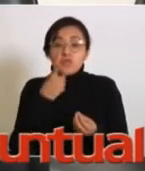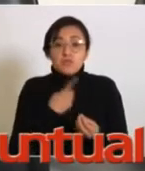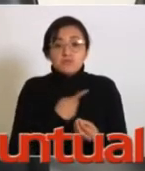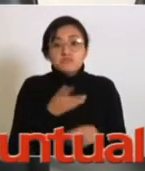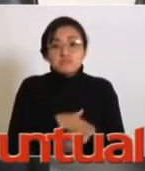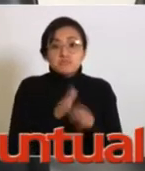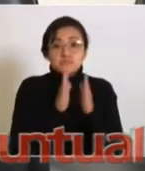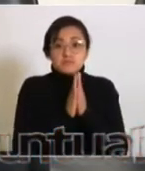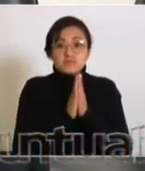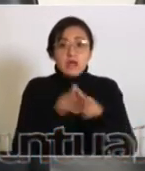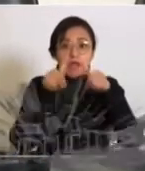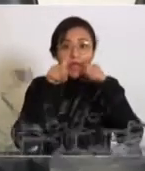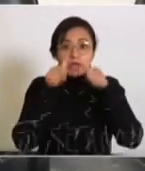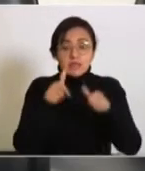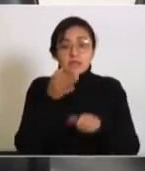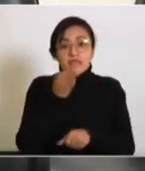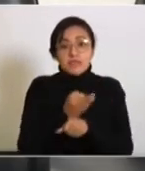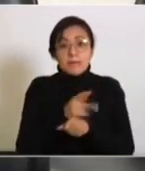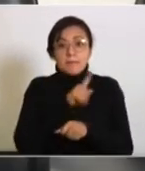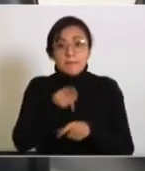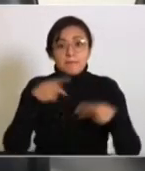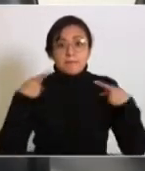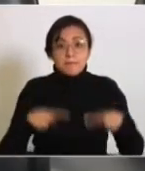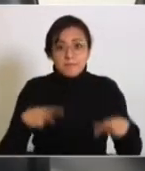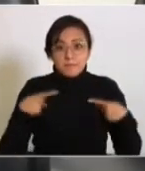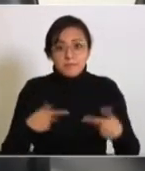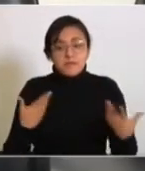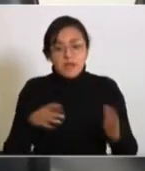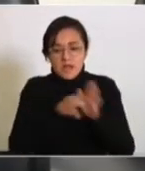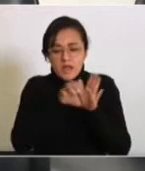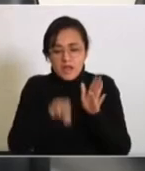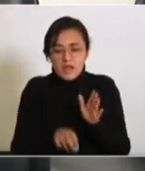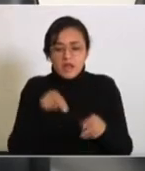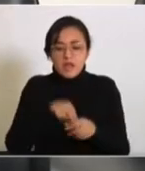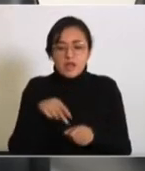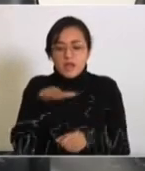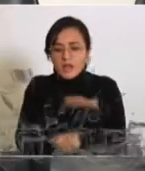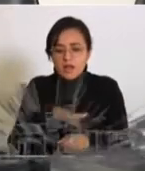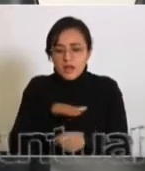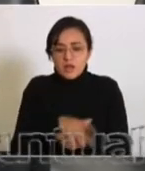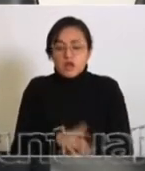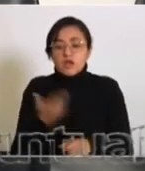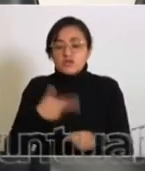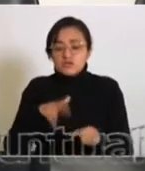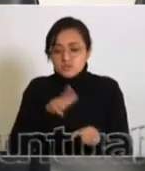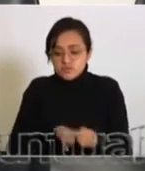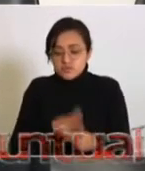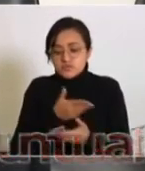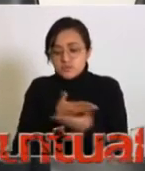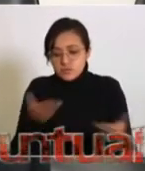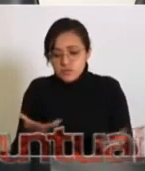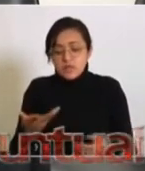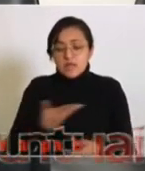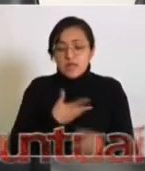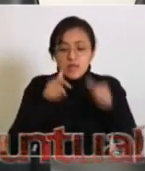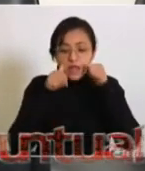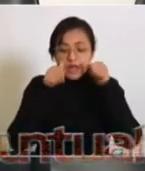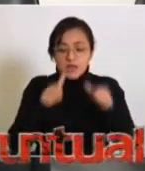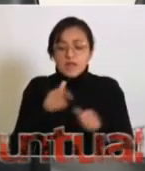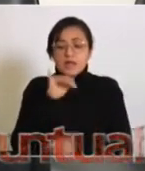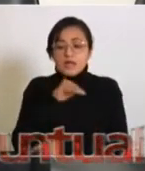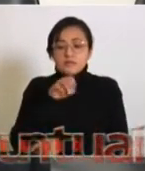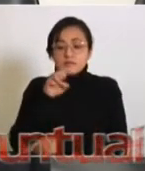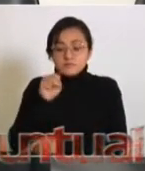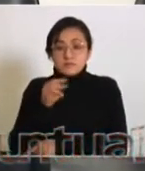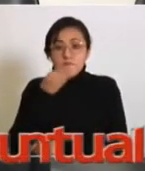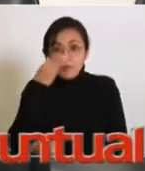instruyó para esta atención al personal médico. Por ejemplo, en la zona metropolitana, en hospitales públicos, tenemos la atención del IMSS